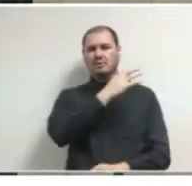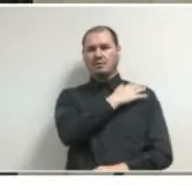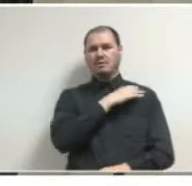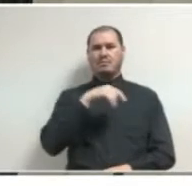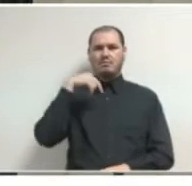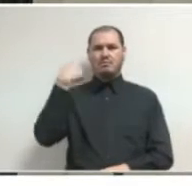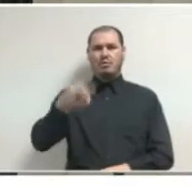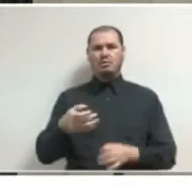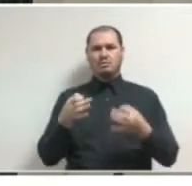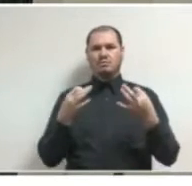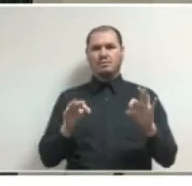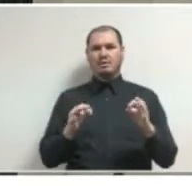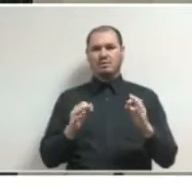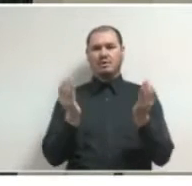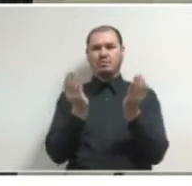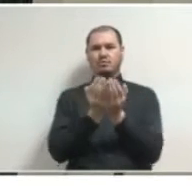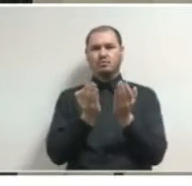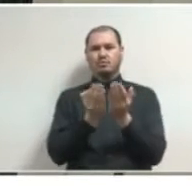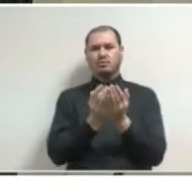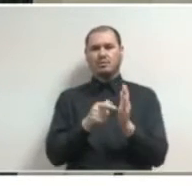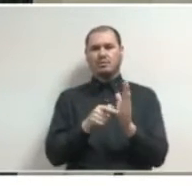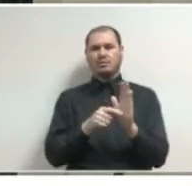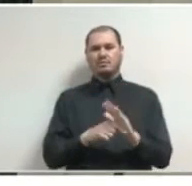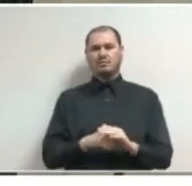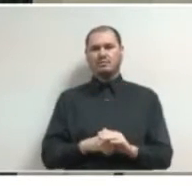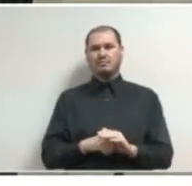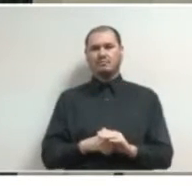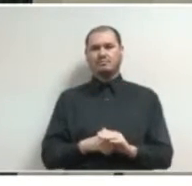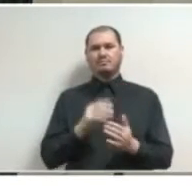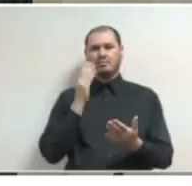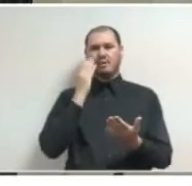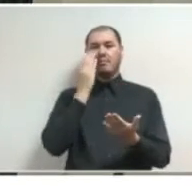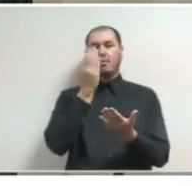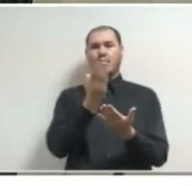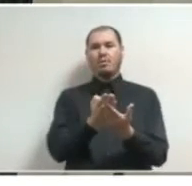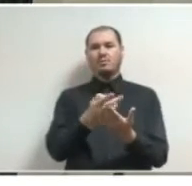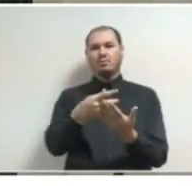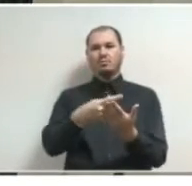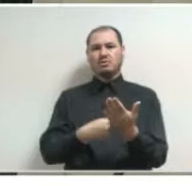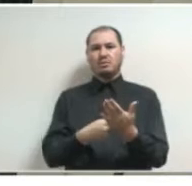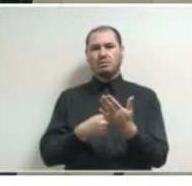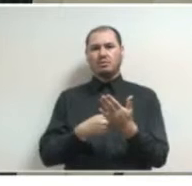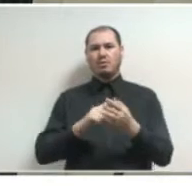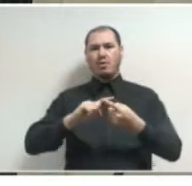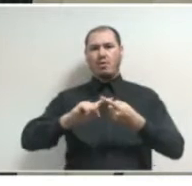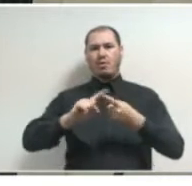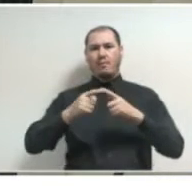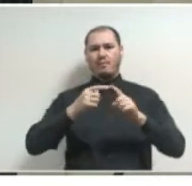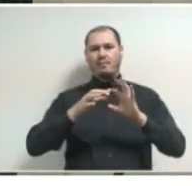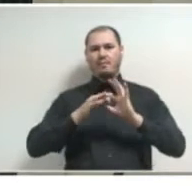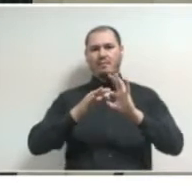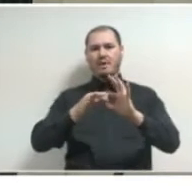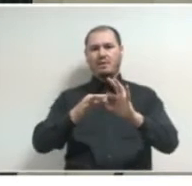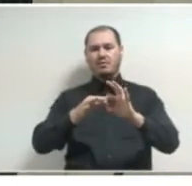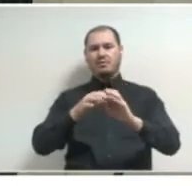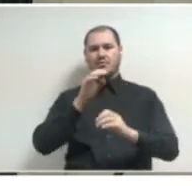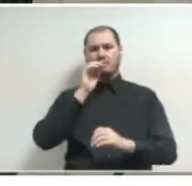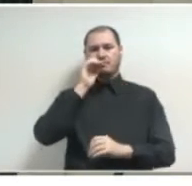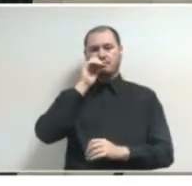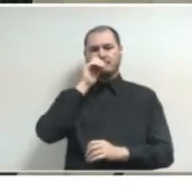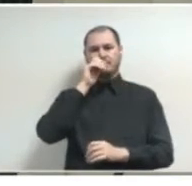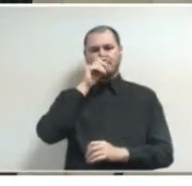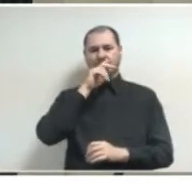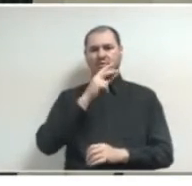en Ambuera miércoles, ¿ve? Oñemunyehangua. Una propuesta, un proyecto de convenio. Punto. Con las cámaras, ambas cámaras del Congreso. Ambuera